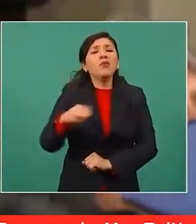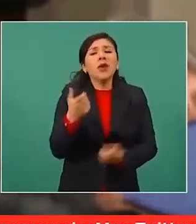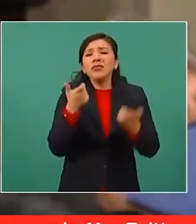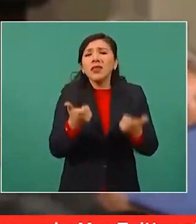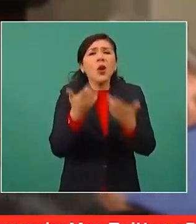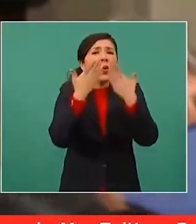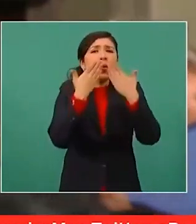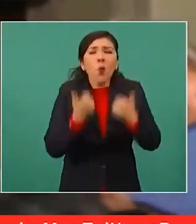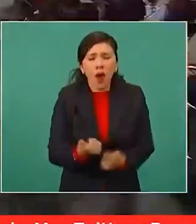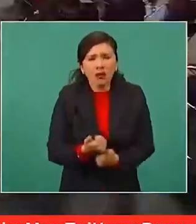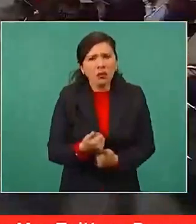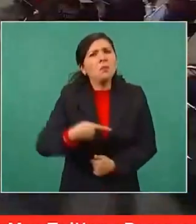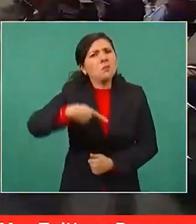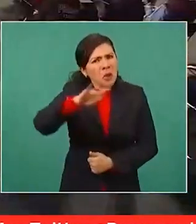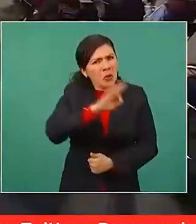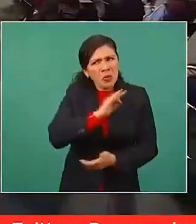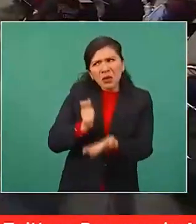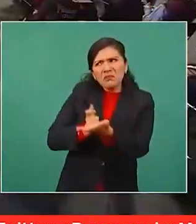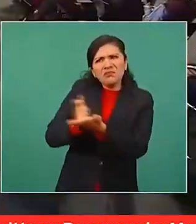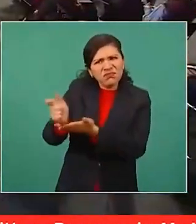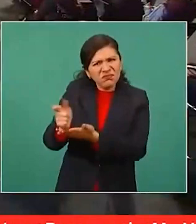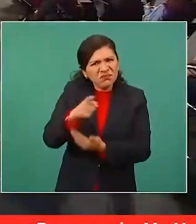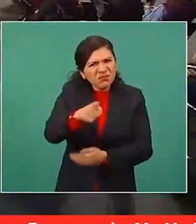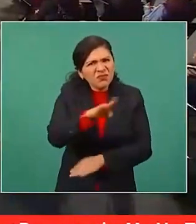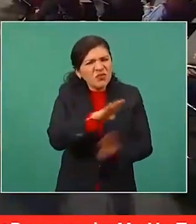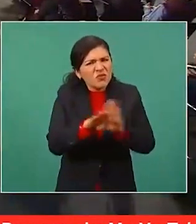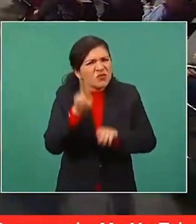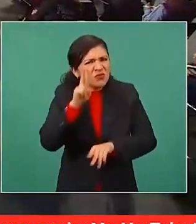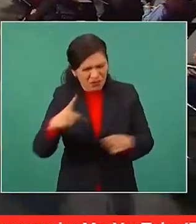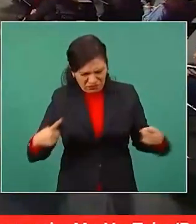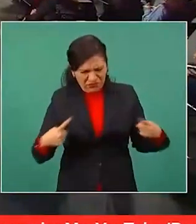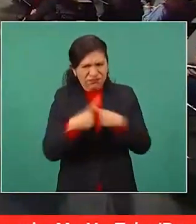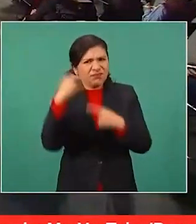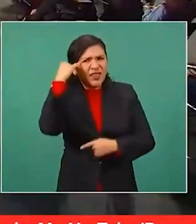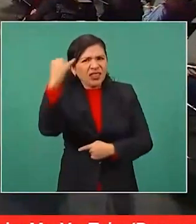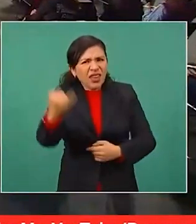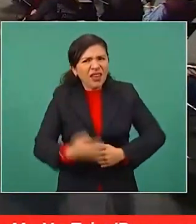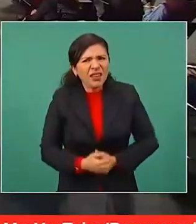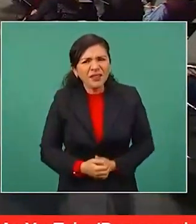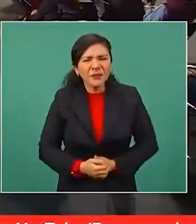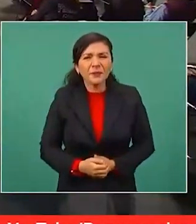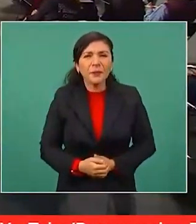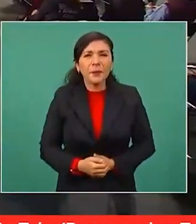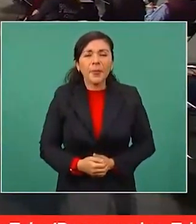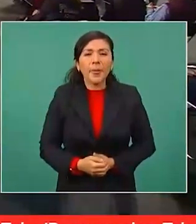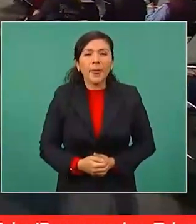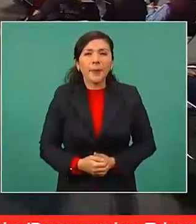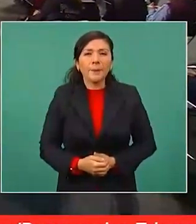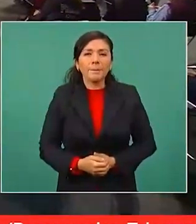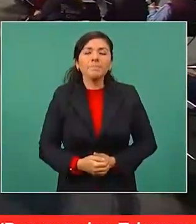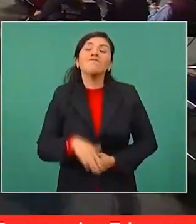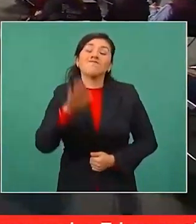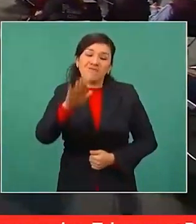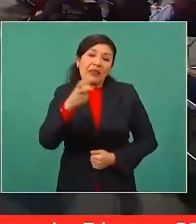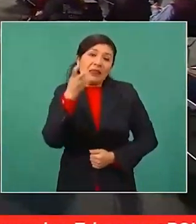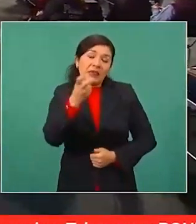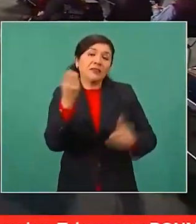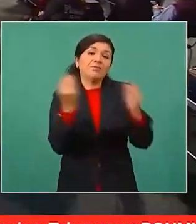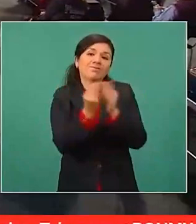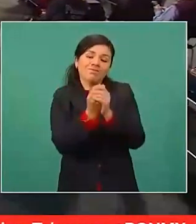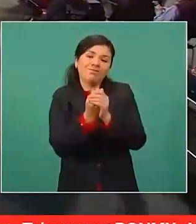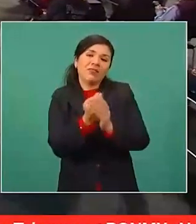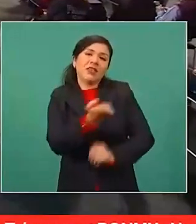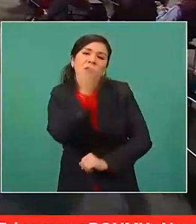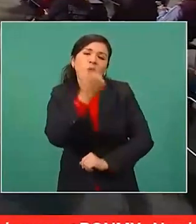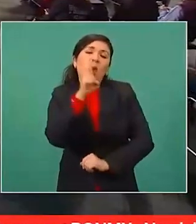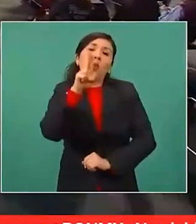de exhibiciones? Bueno, ese es un asunto que tiene que ver con la UNAM.